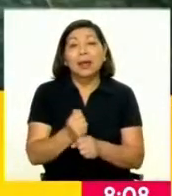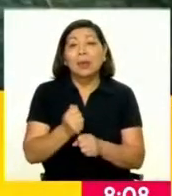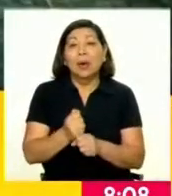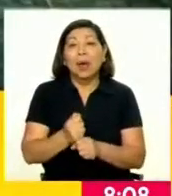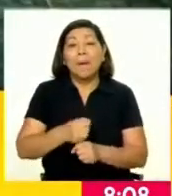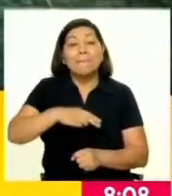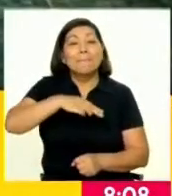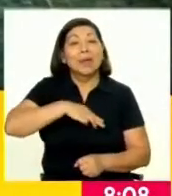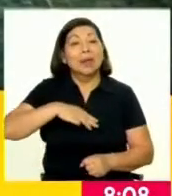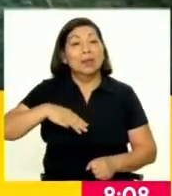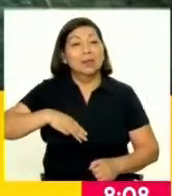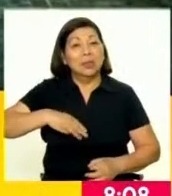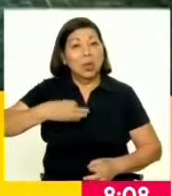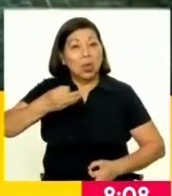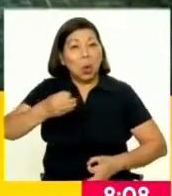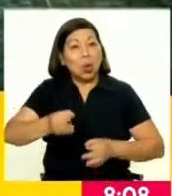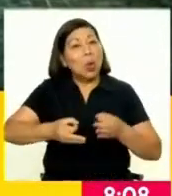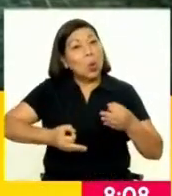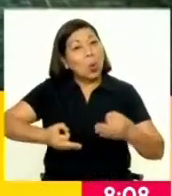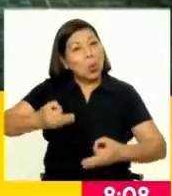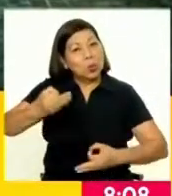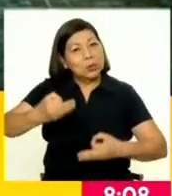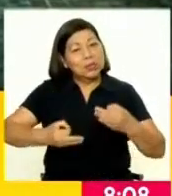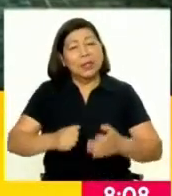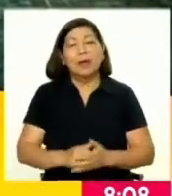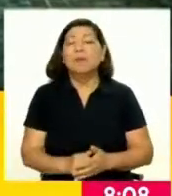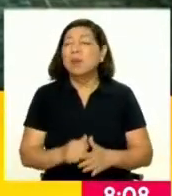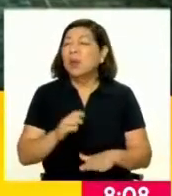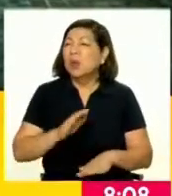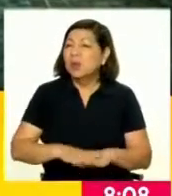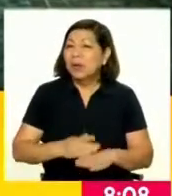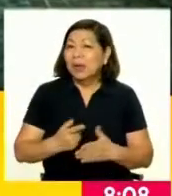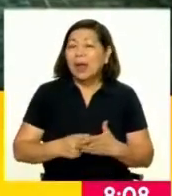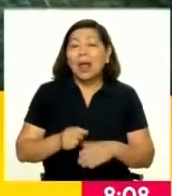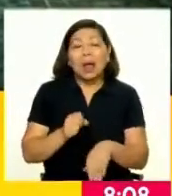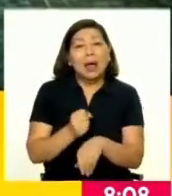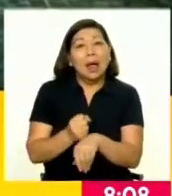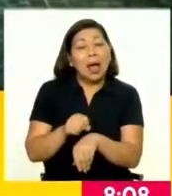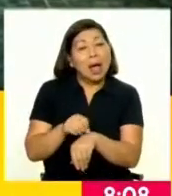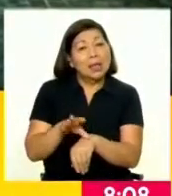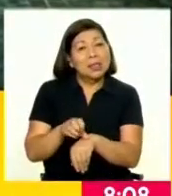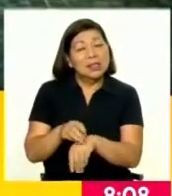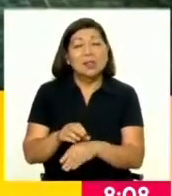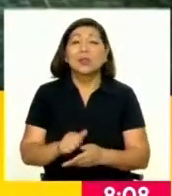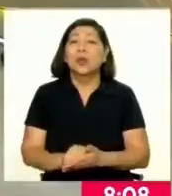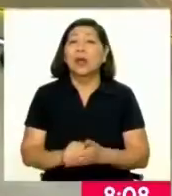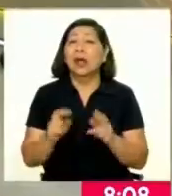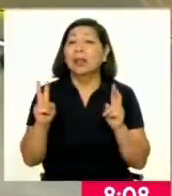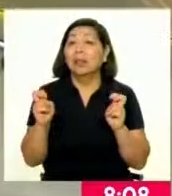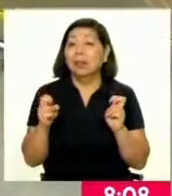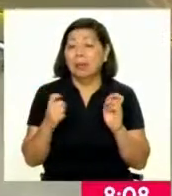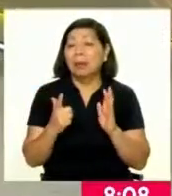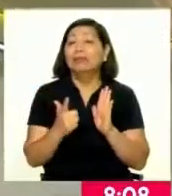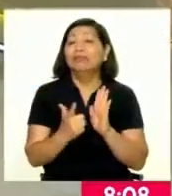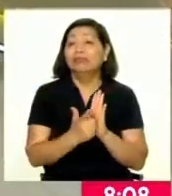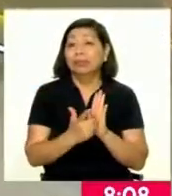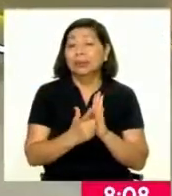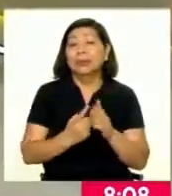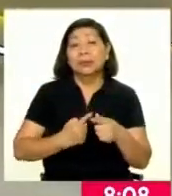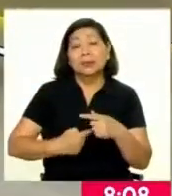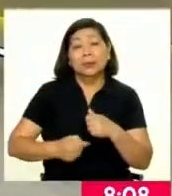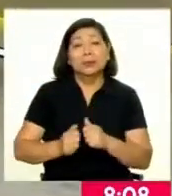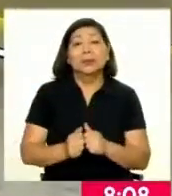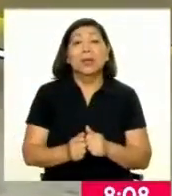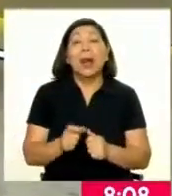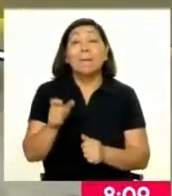de Justicia y nos va a dar cuenta precisamente sobre la asesoría en lo que es el tema legal que se viene brindando